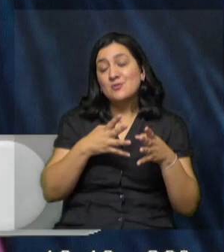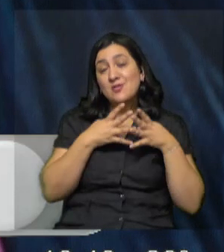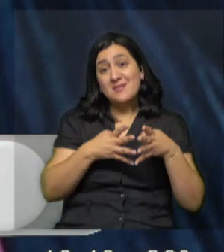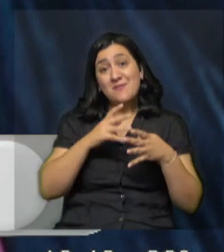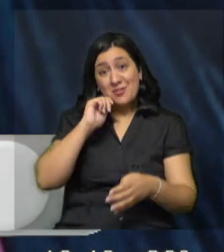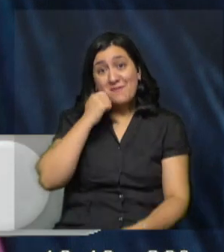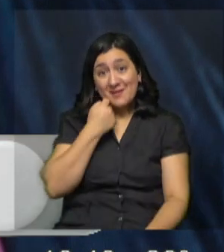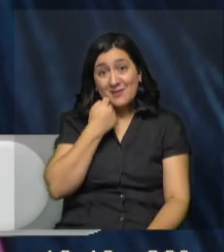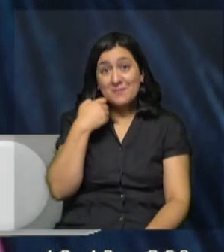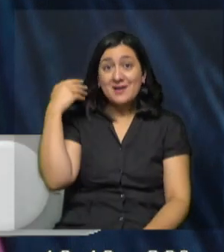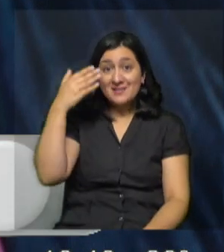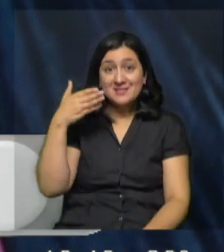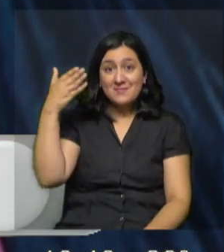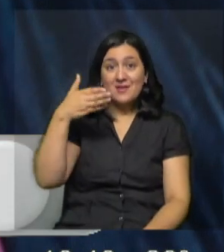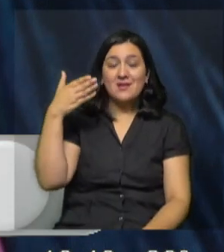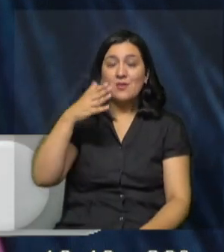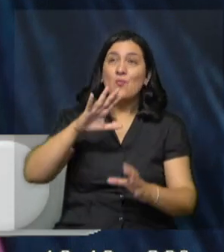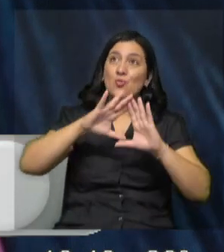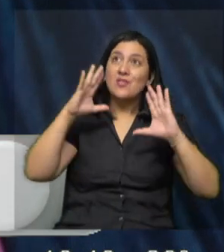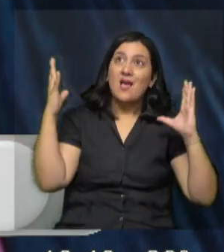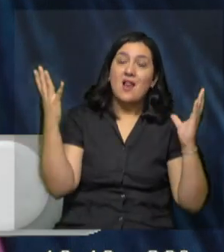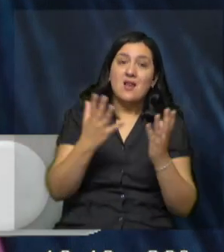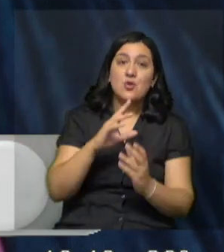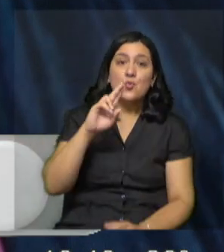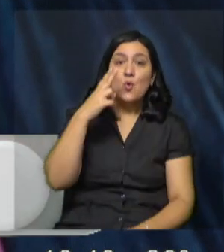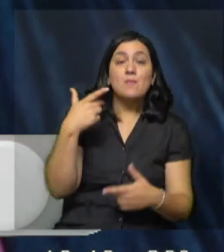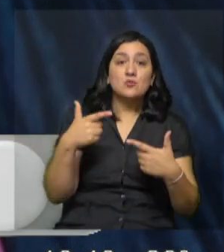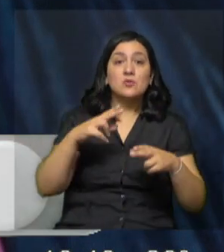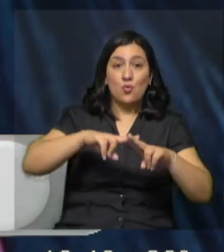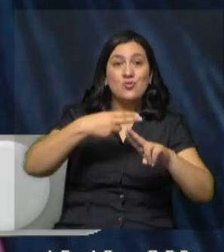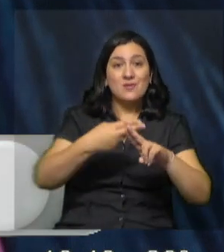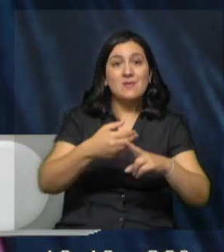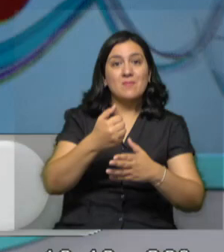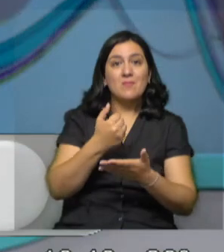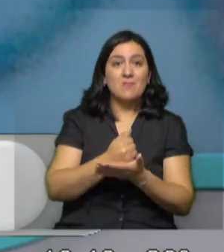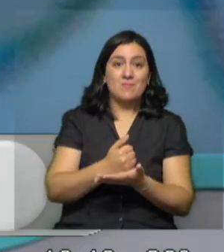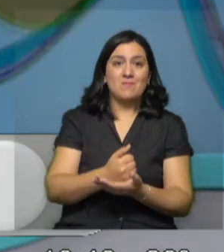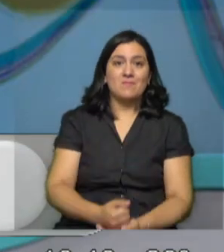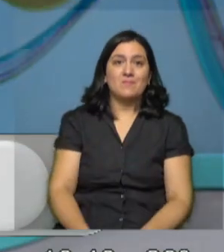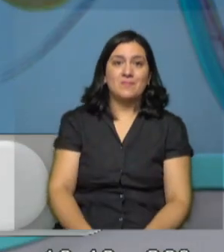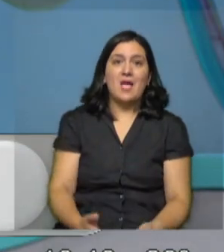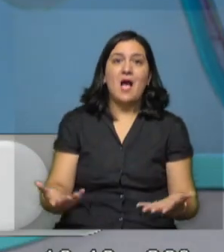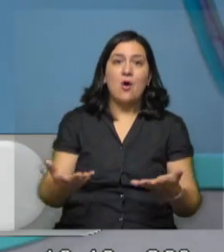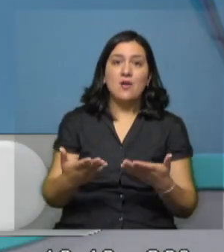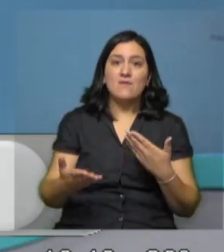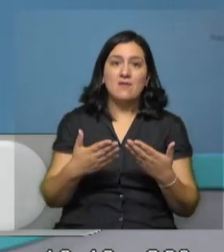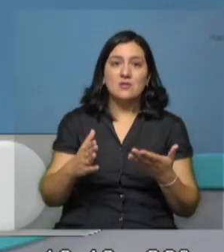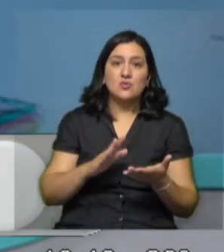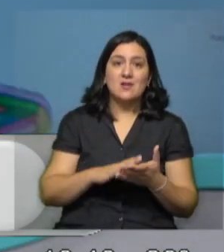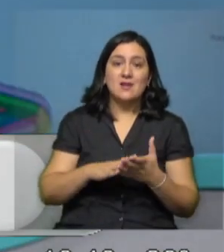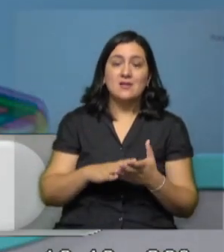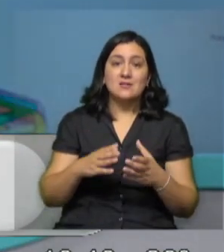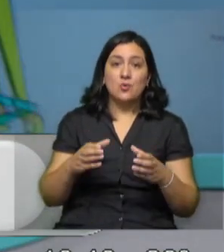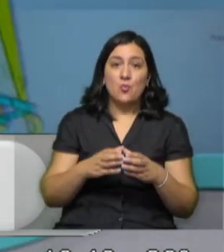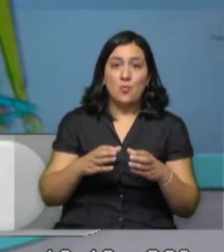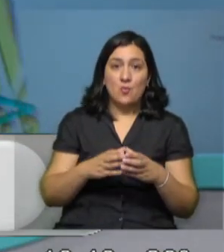divino, participar del Mundial, y bueno, Uruguay por suerte otra vez está ahí. Voy a hablar ahora de la selección mayor, pero me quiero quedar en